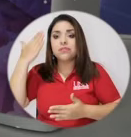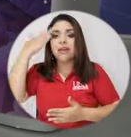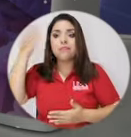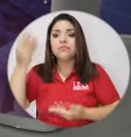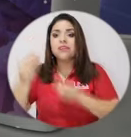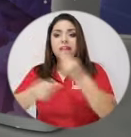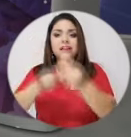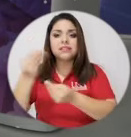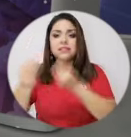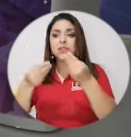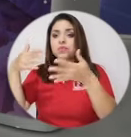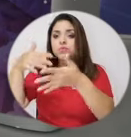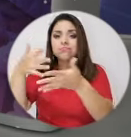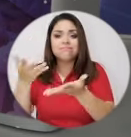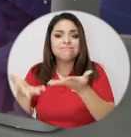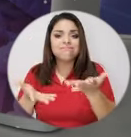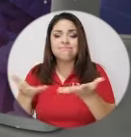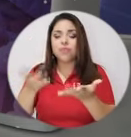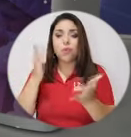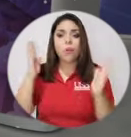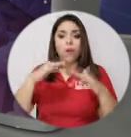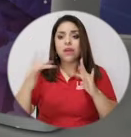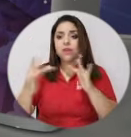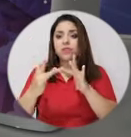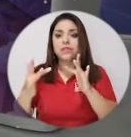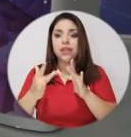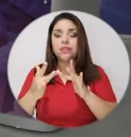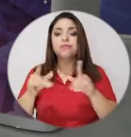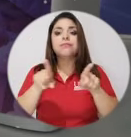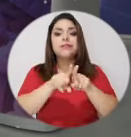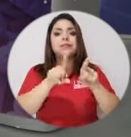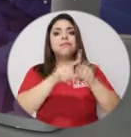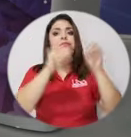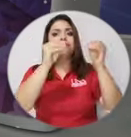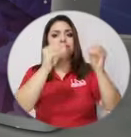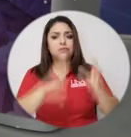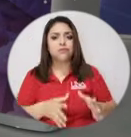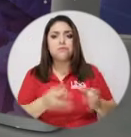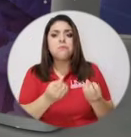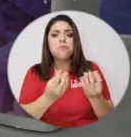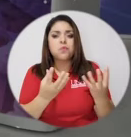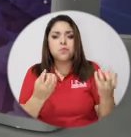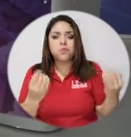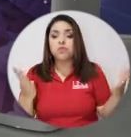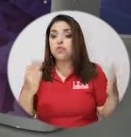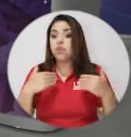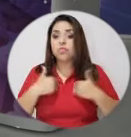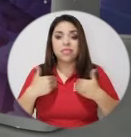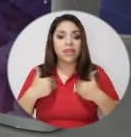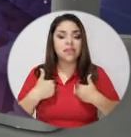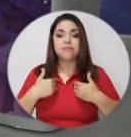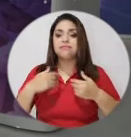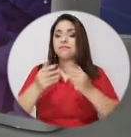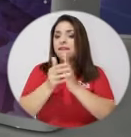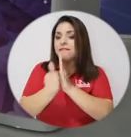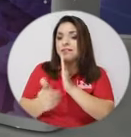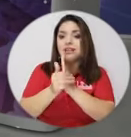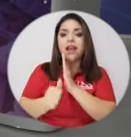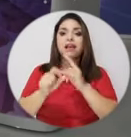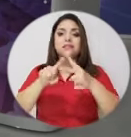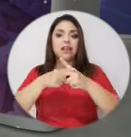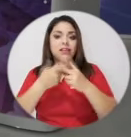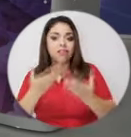docentes que han simplemente reconocido que no cuentan ¿verdad? Con las habilidades y las herramientas para dar